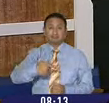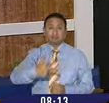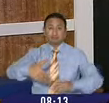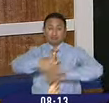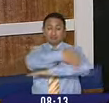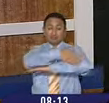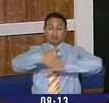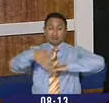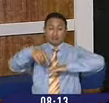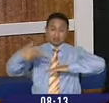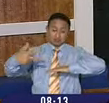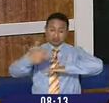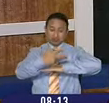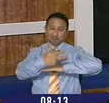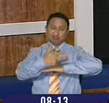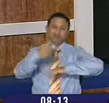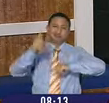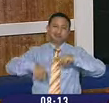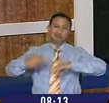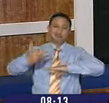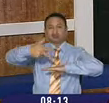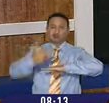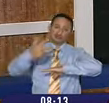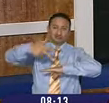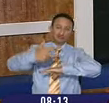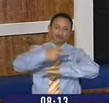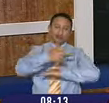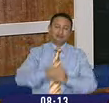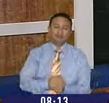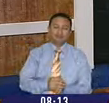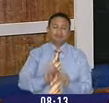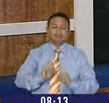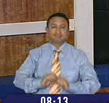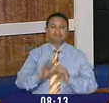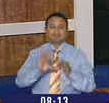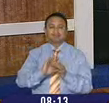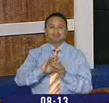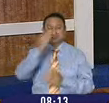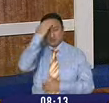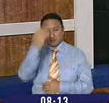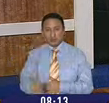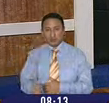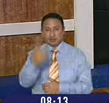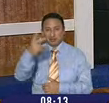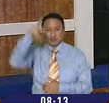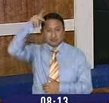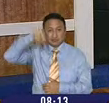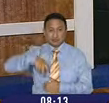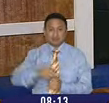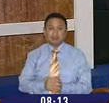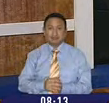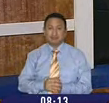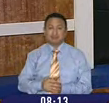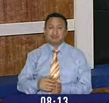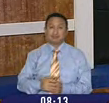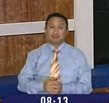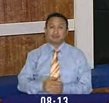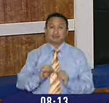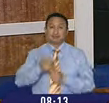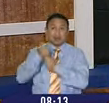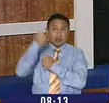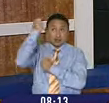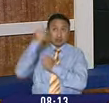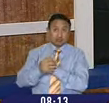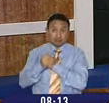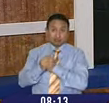dificulta la normal circulación en este lugar. Priscila, muy buenos días. Estás con los vecinos. ¿Qué nos cuentas? Paraguas en manos,